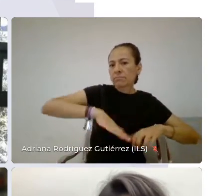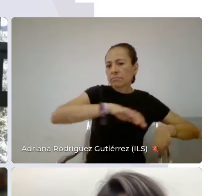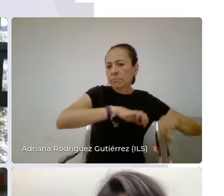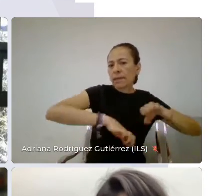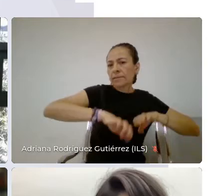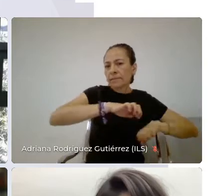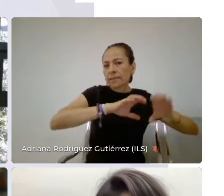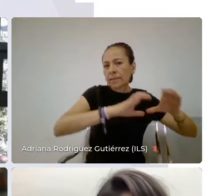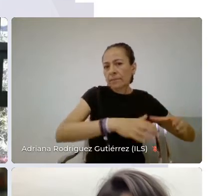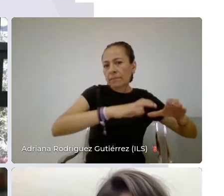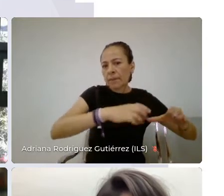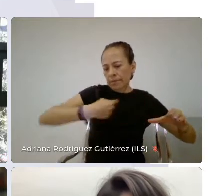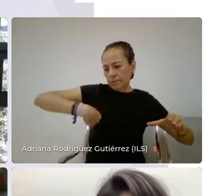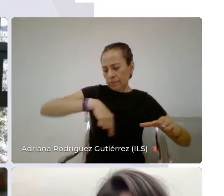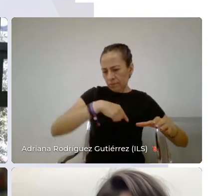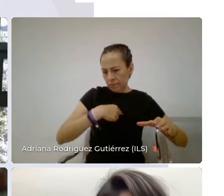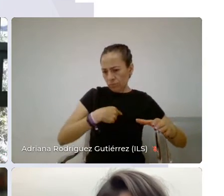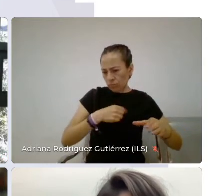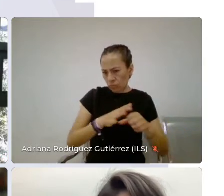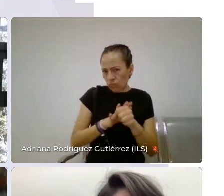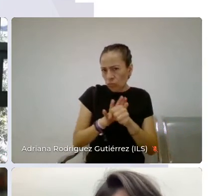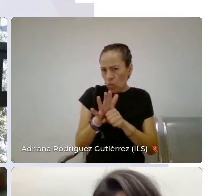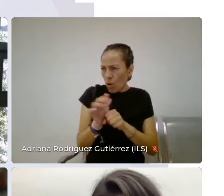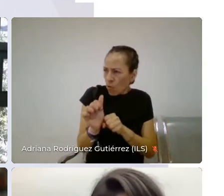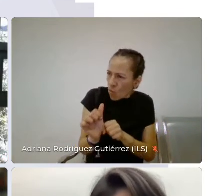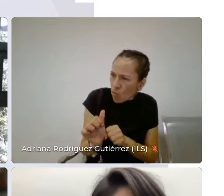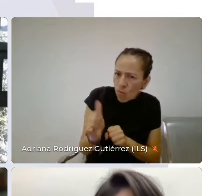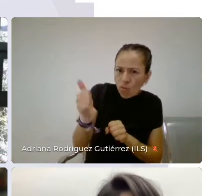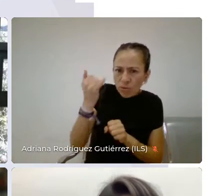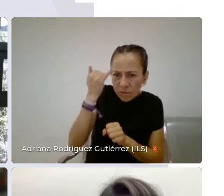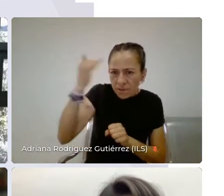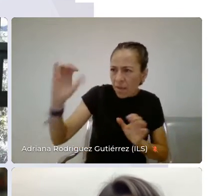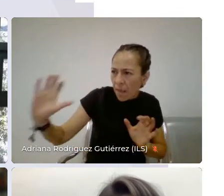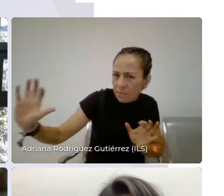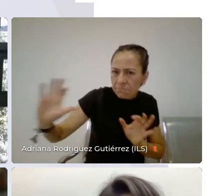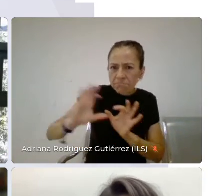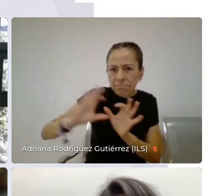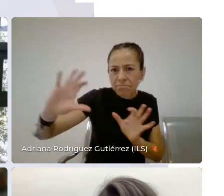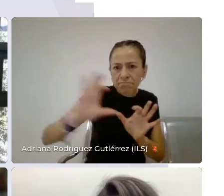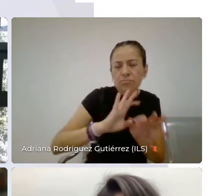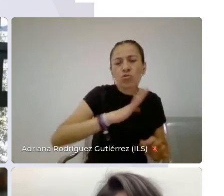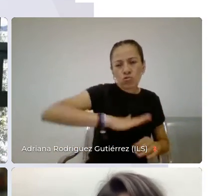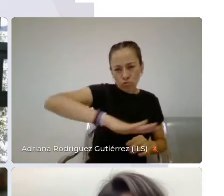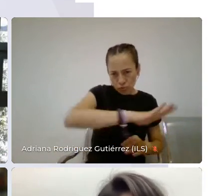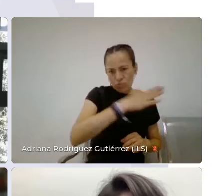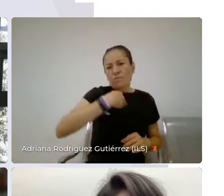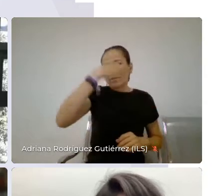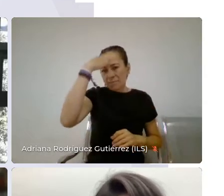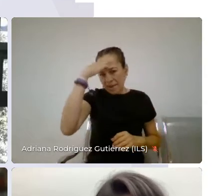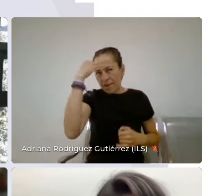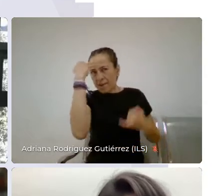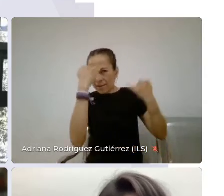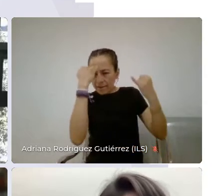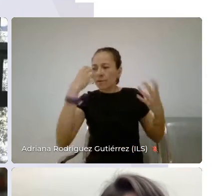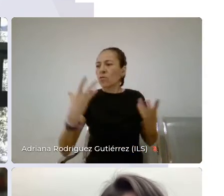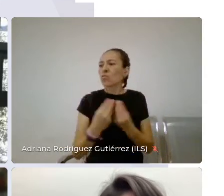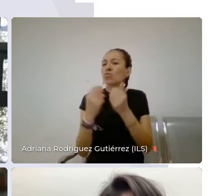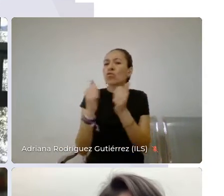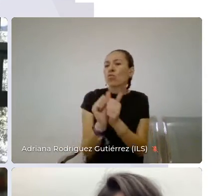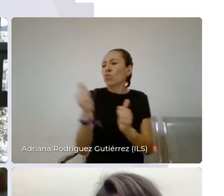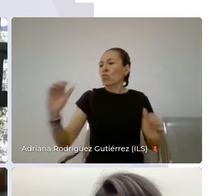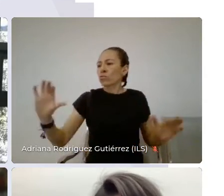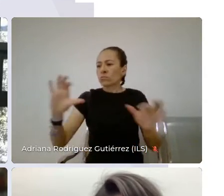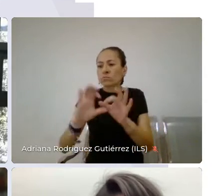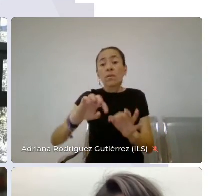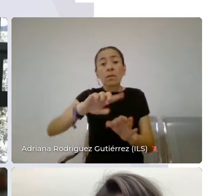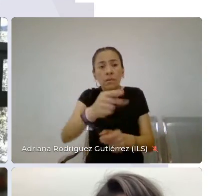que están vinculadas además con nuestra expertise, con nuestro core, pero que siempre tienen un impacto social.